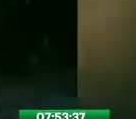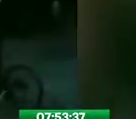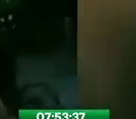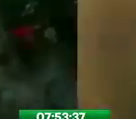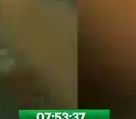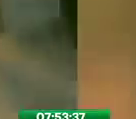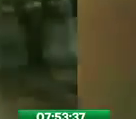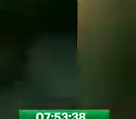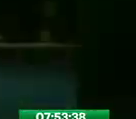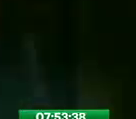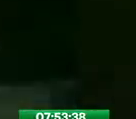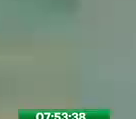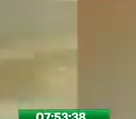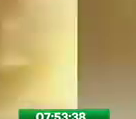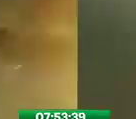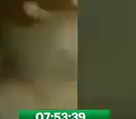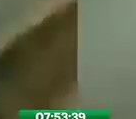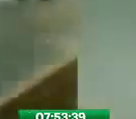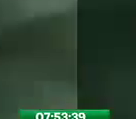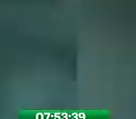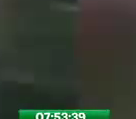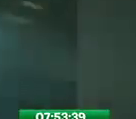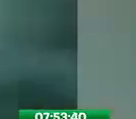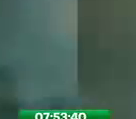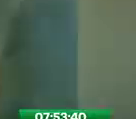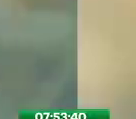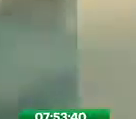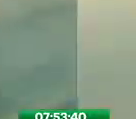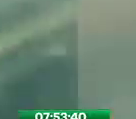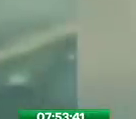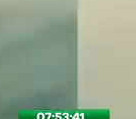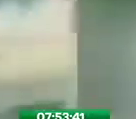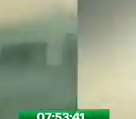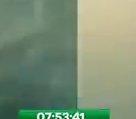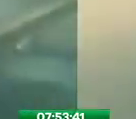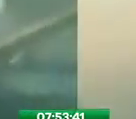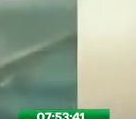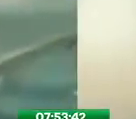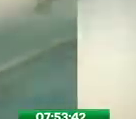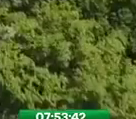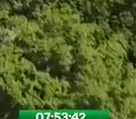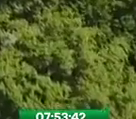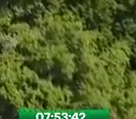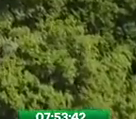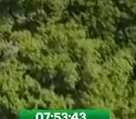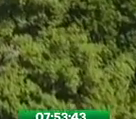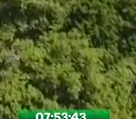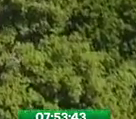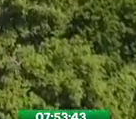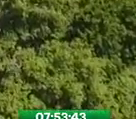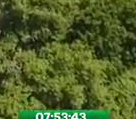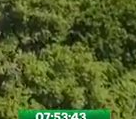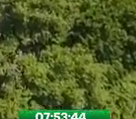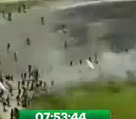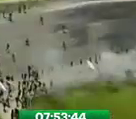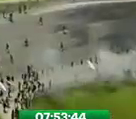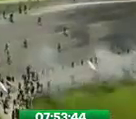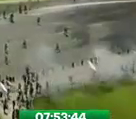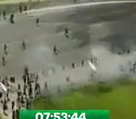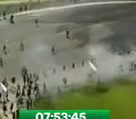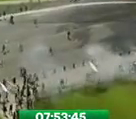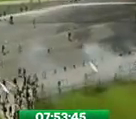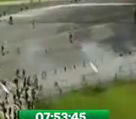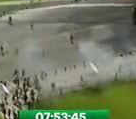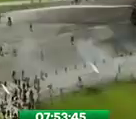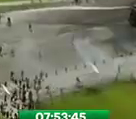registraron varios enfrentamientos con la fuerza de seguridad que intenta alejar a los protestantes del Palacio de la Moneda, en el centro